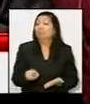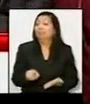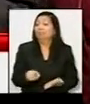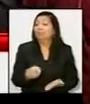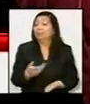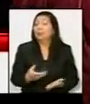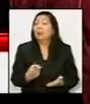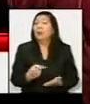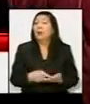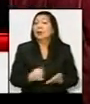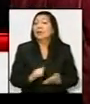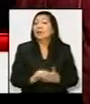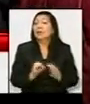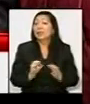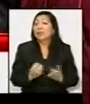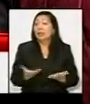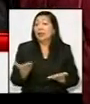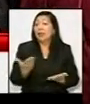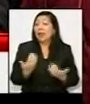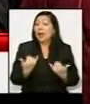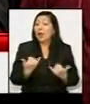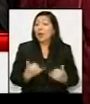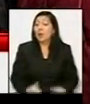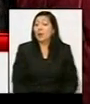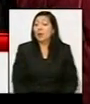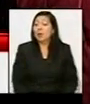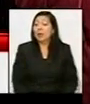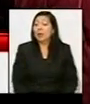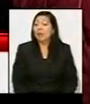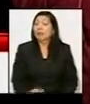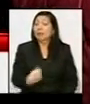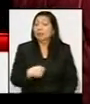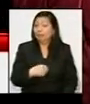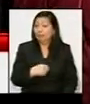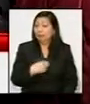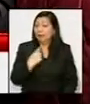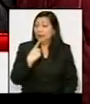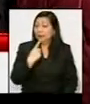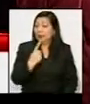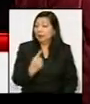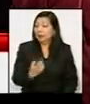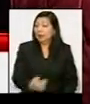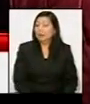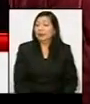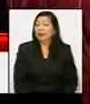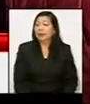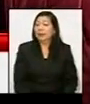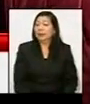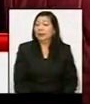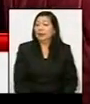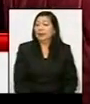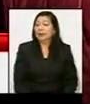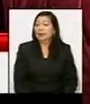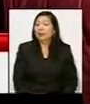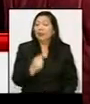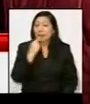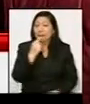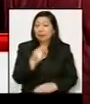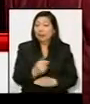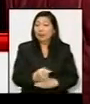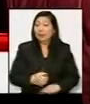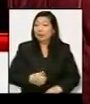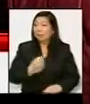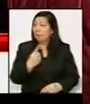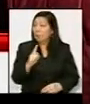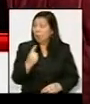porque si bien es cierto ahora nosotros proponemos y acusamos al alto funcionario